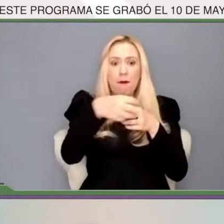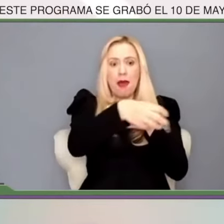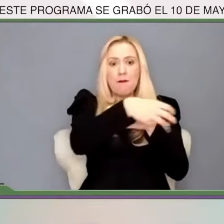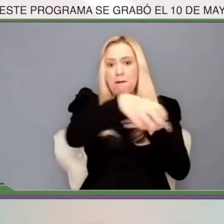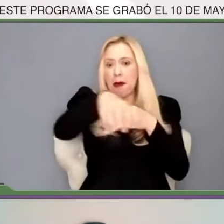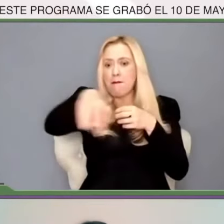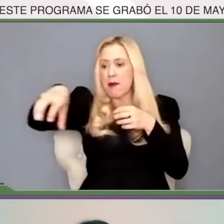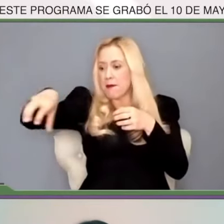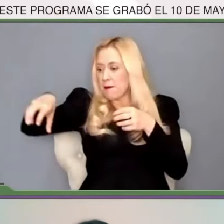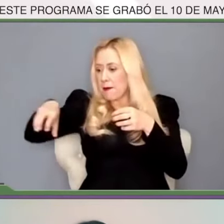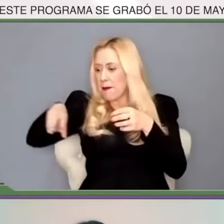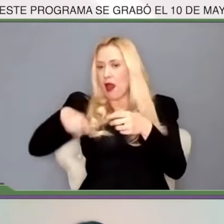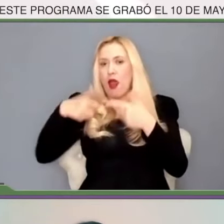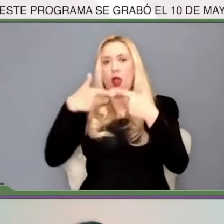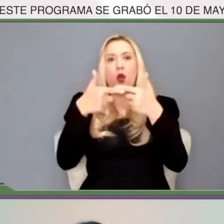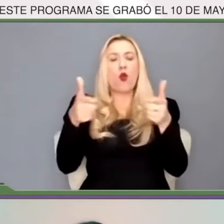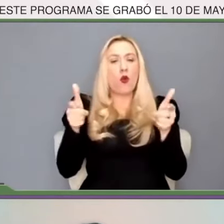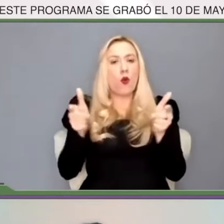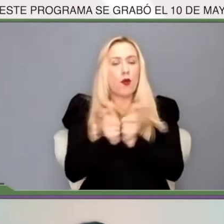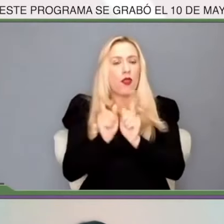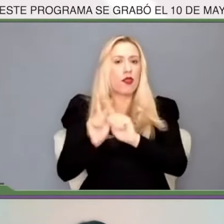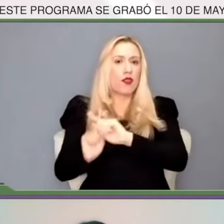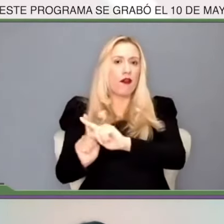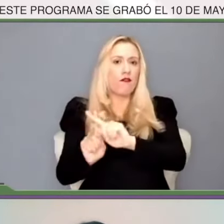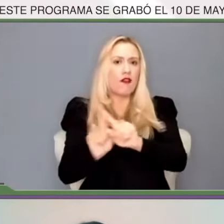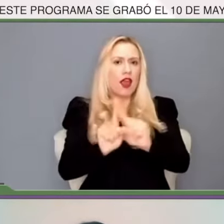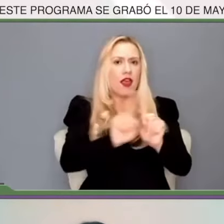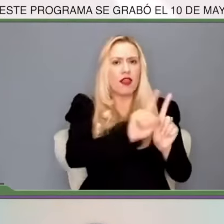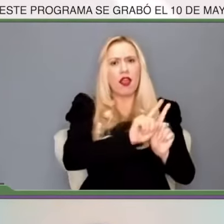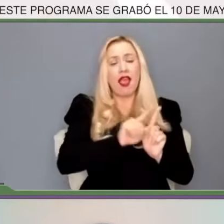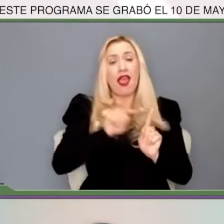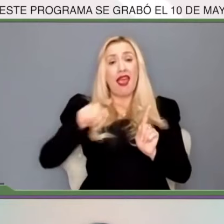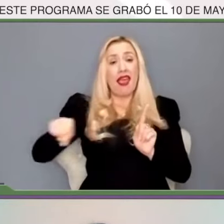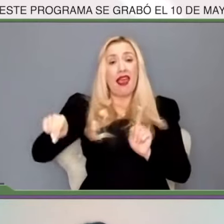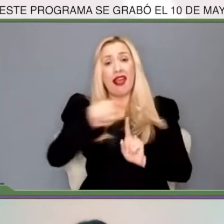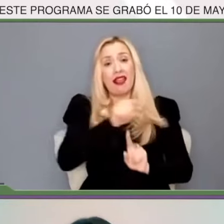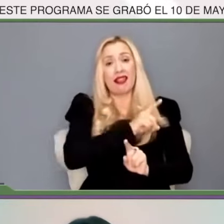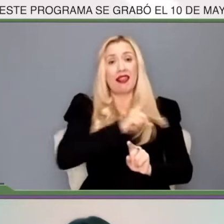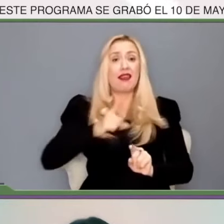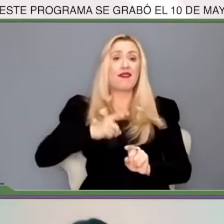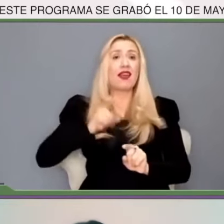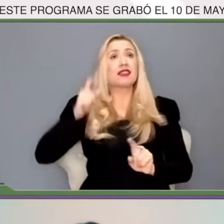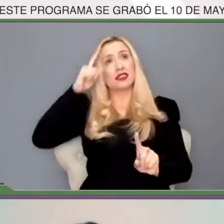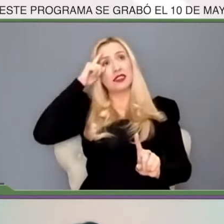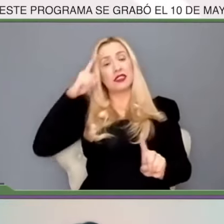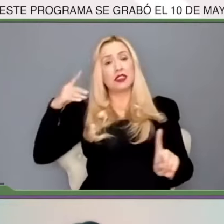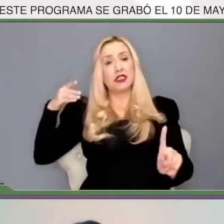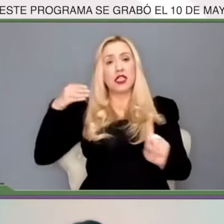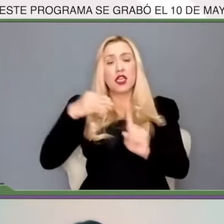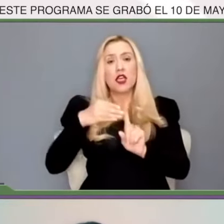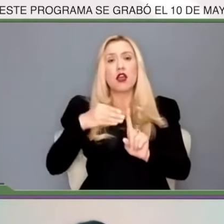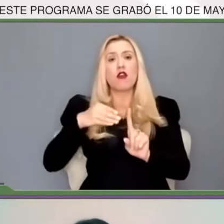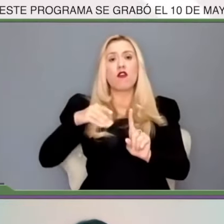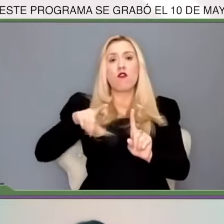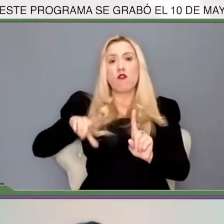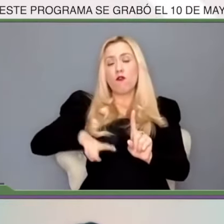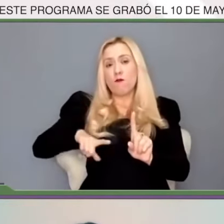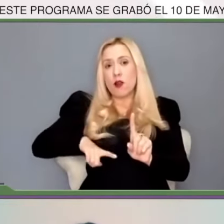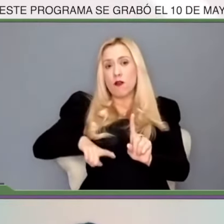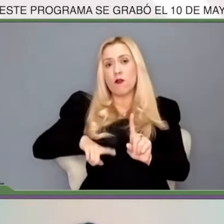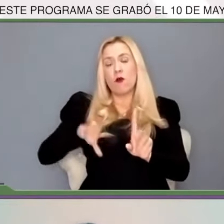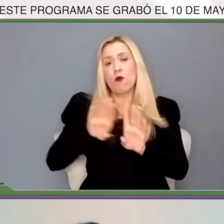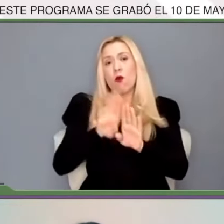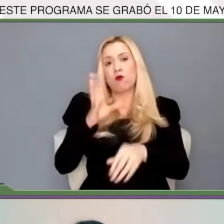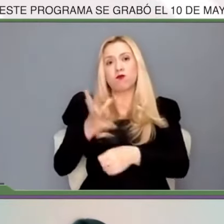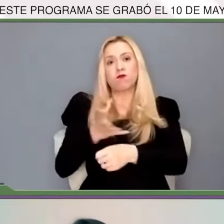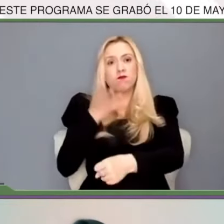e intersectoriales, ya que estos deben ser elementos centrales de las políticas de mitigación